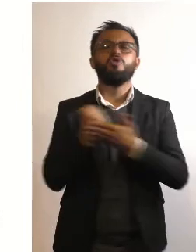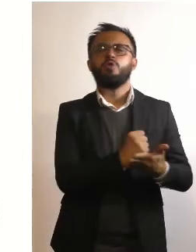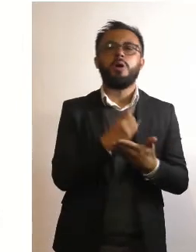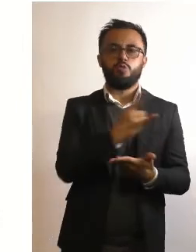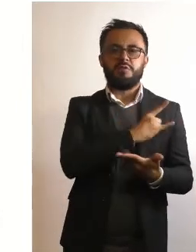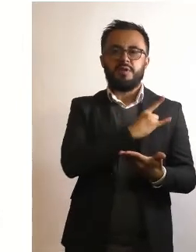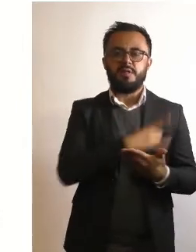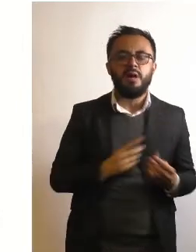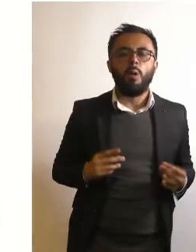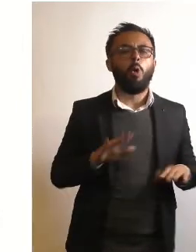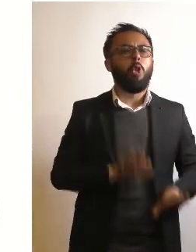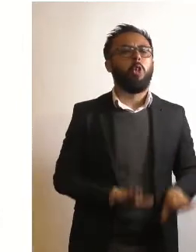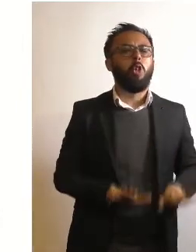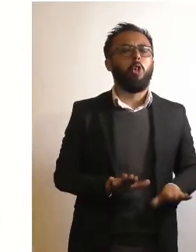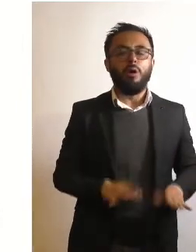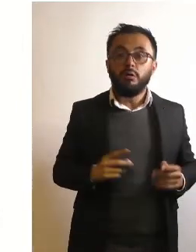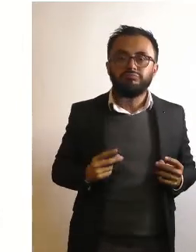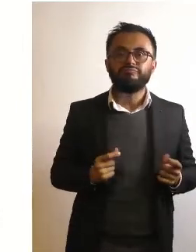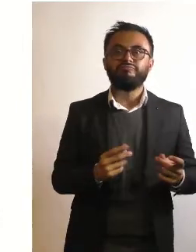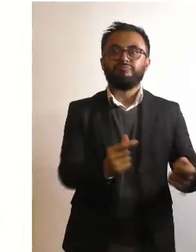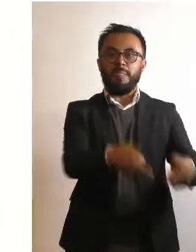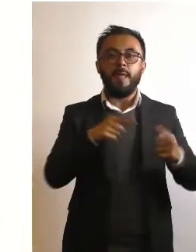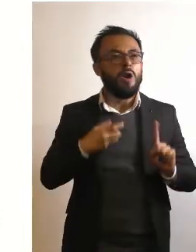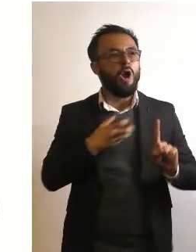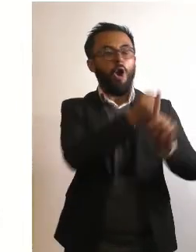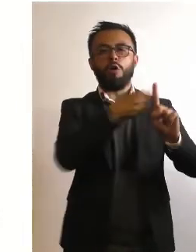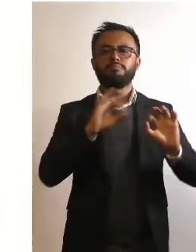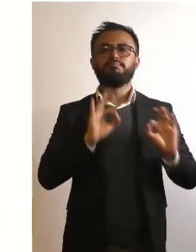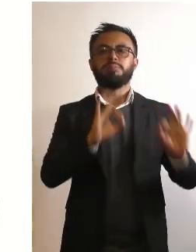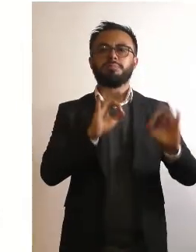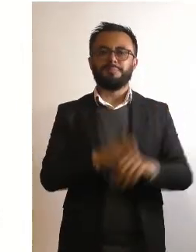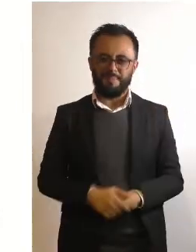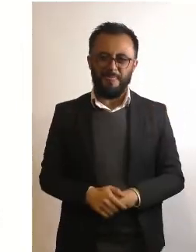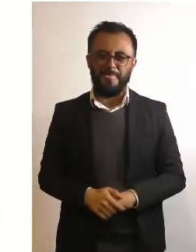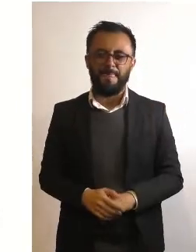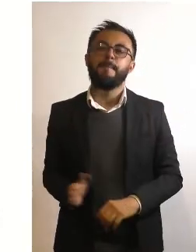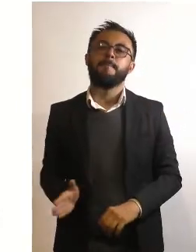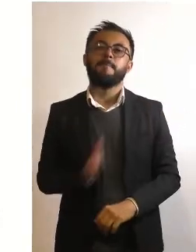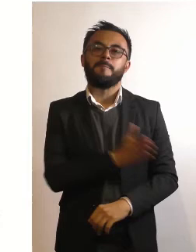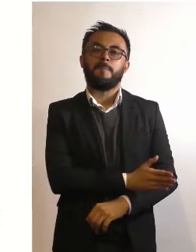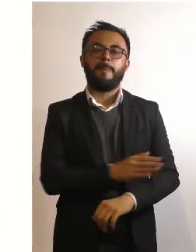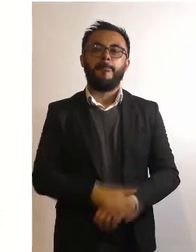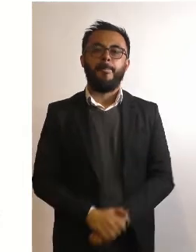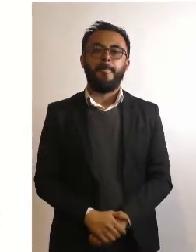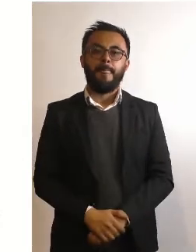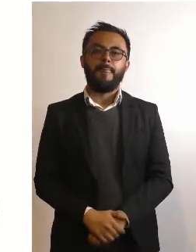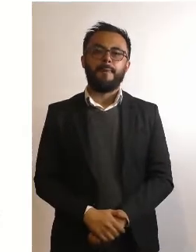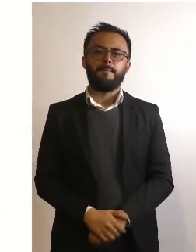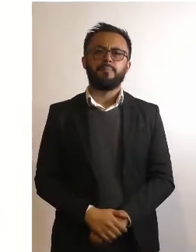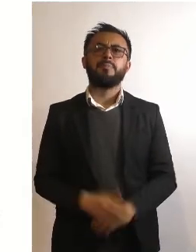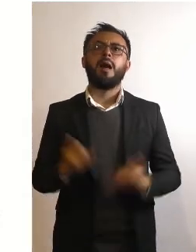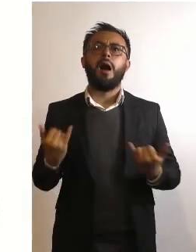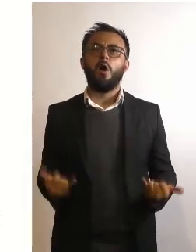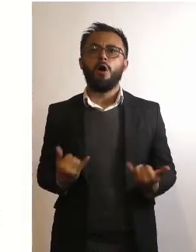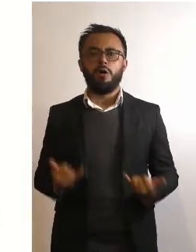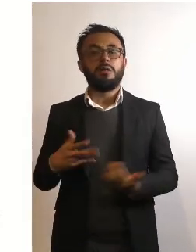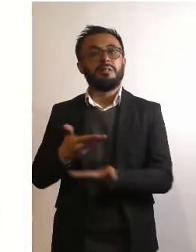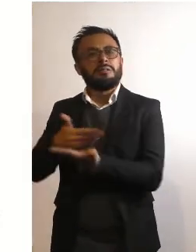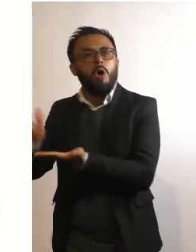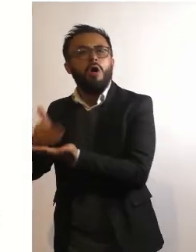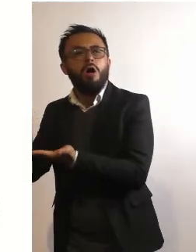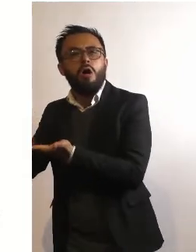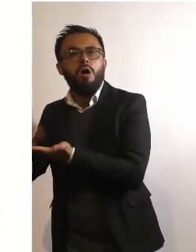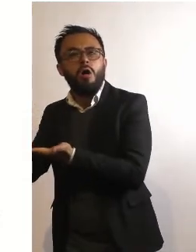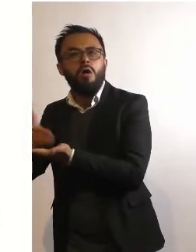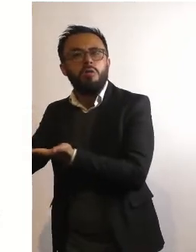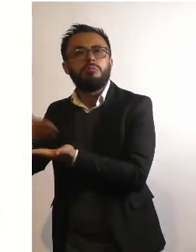Así las cosas, hemos adquirido diferentes plataformas y herramientas tecnológicas,